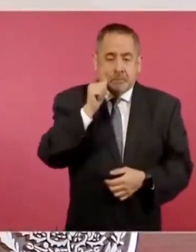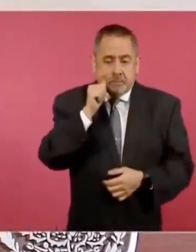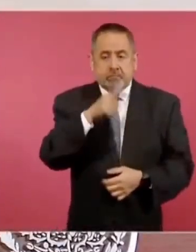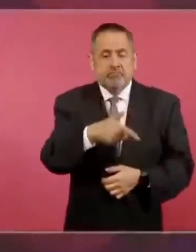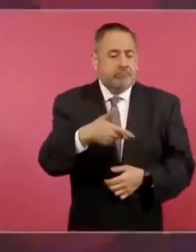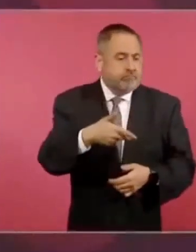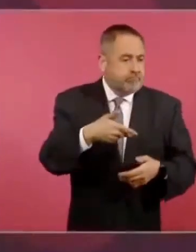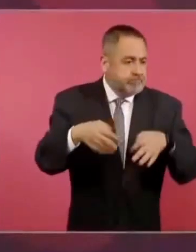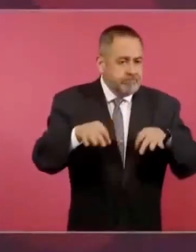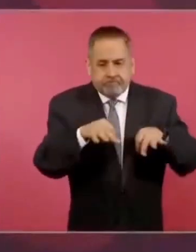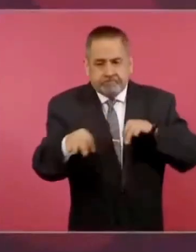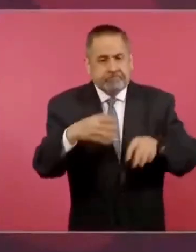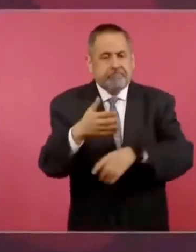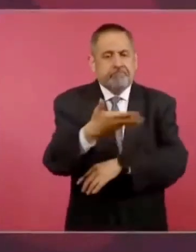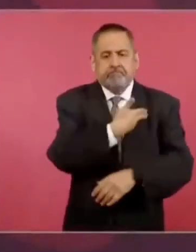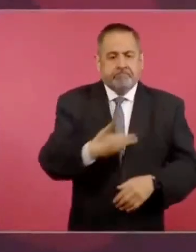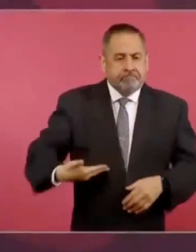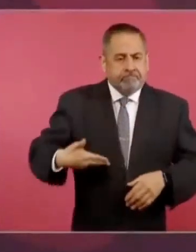Eso es